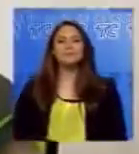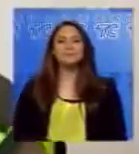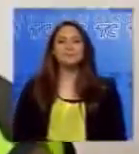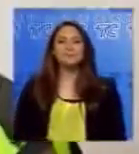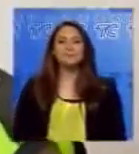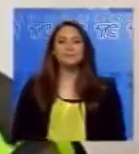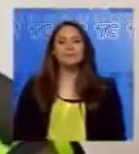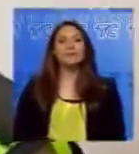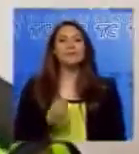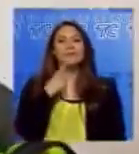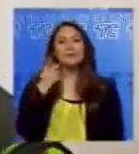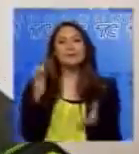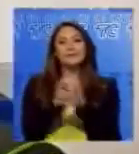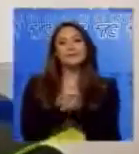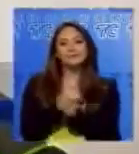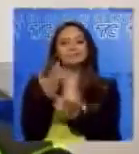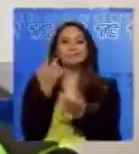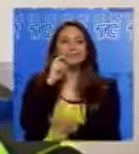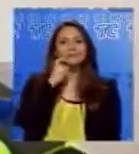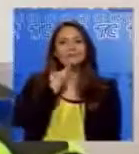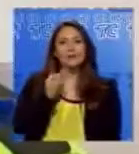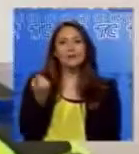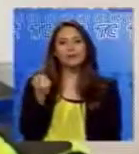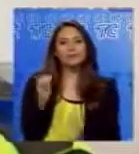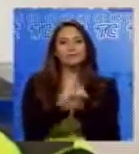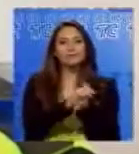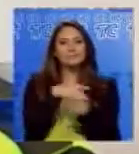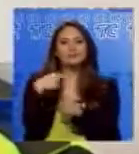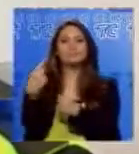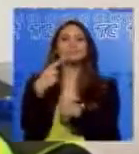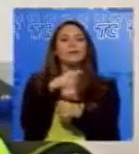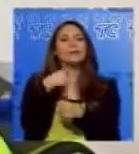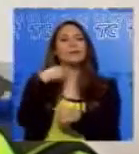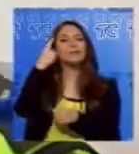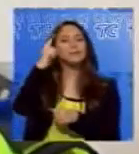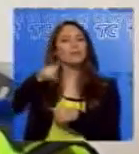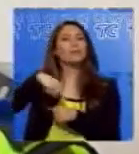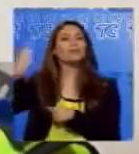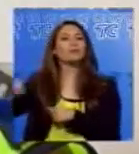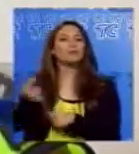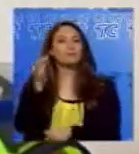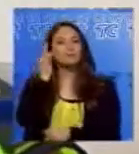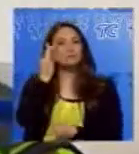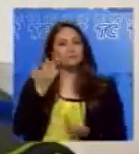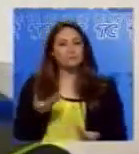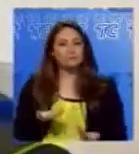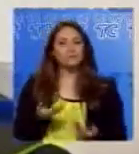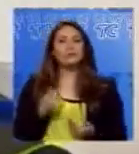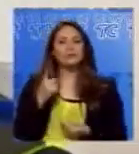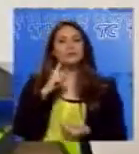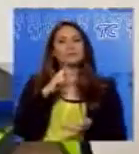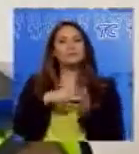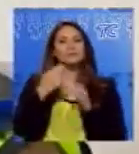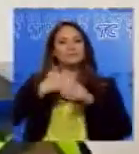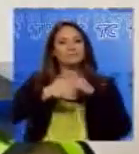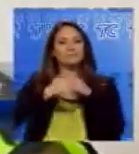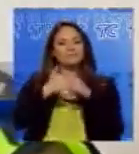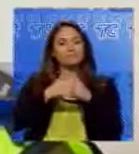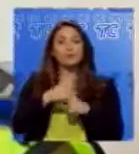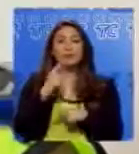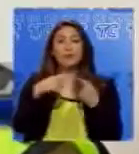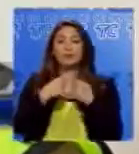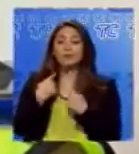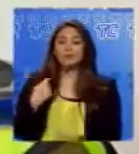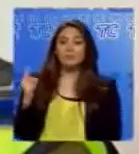¿Qué marido? Me dice que es un problema por el marido de la señora, conviviente de ella. Por eso manifiesta la señora que es un problema. Nosotros llegamos